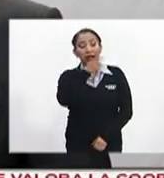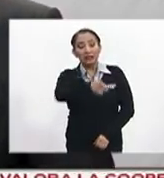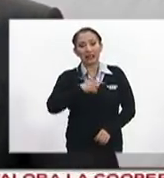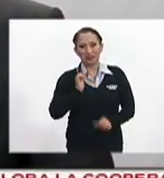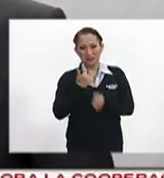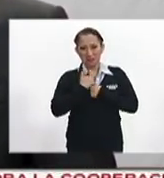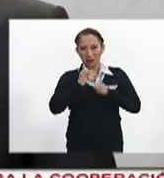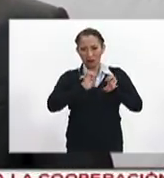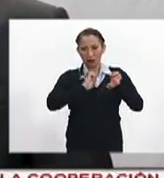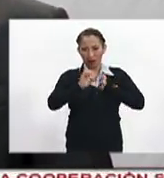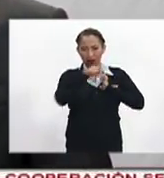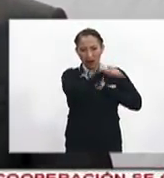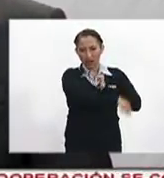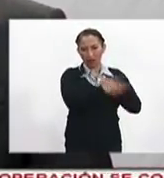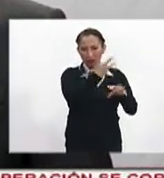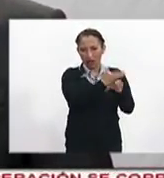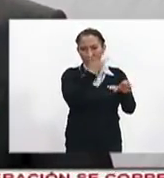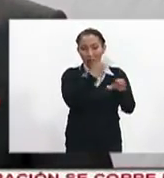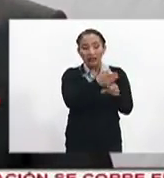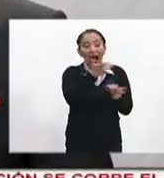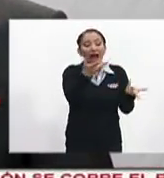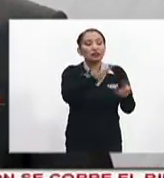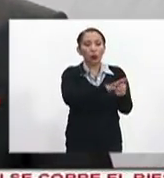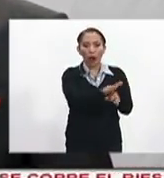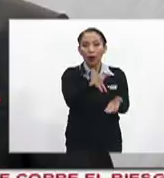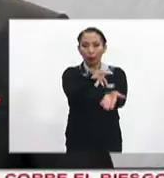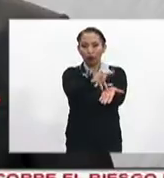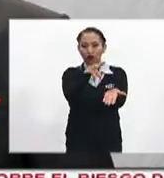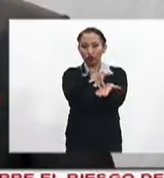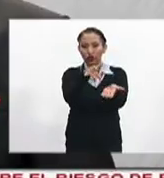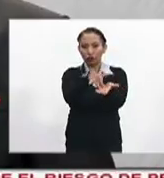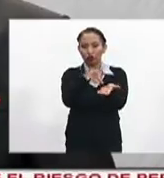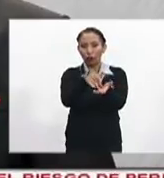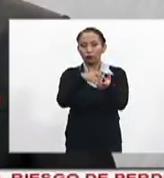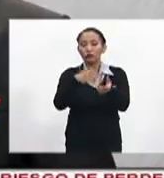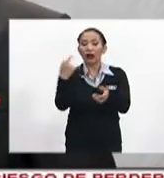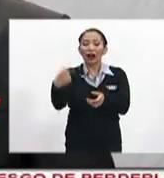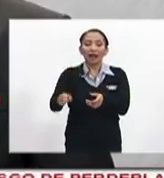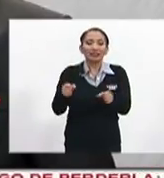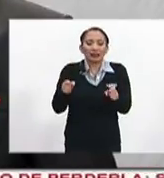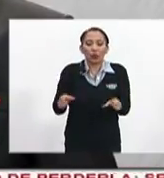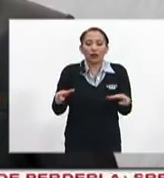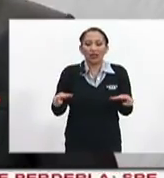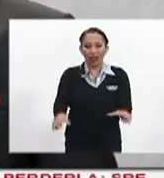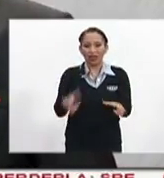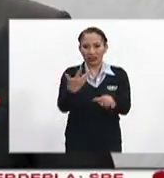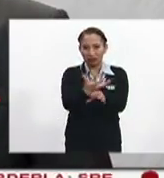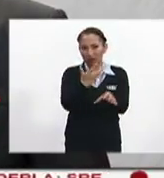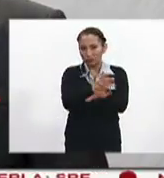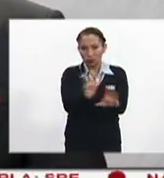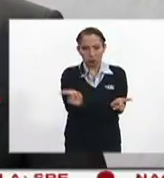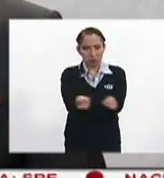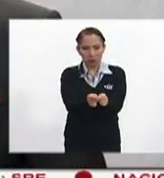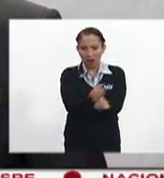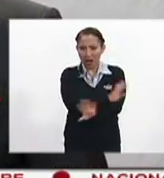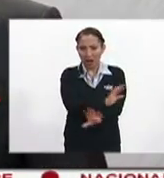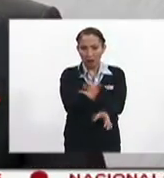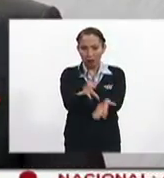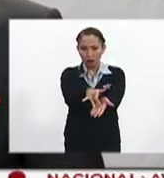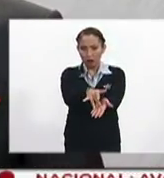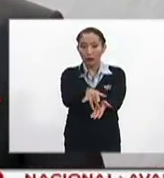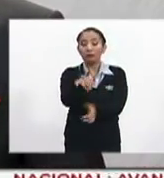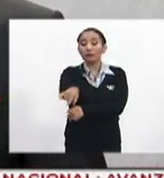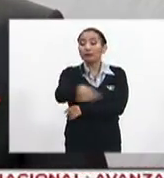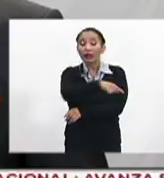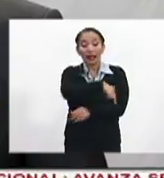Guardia Nacional únicamente realizará labores de apoyo al Departamento de Seguridad Interior de los Estados Unidos. 2, que